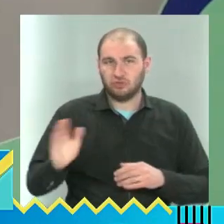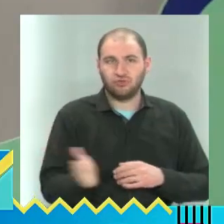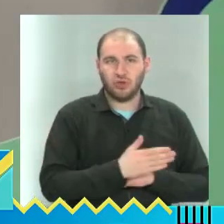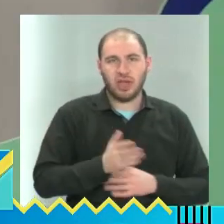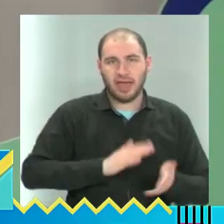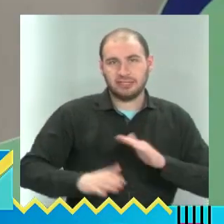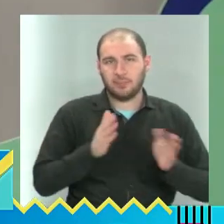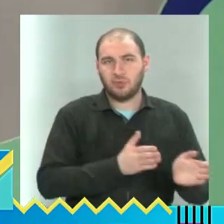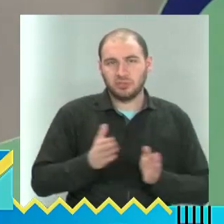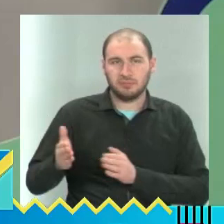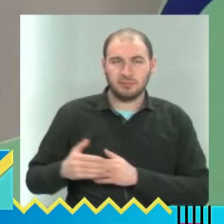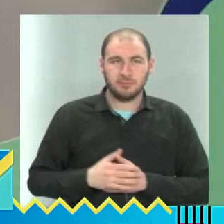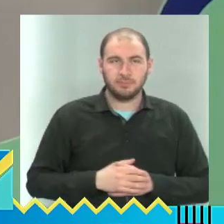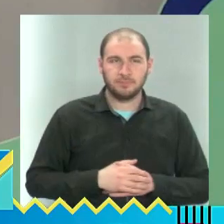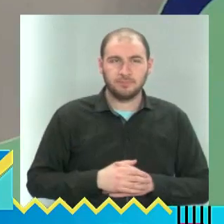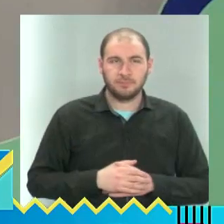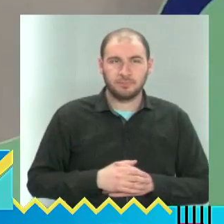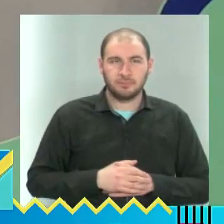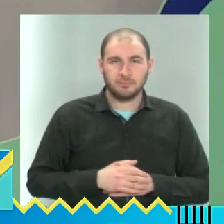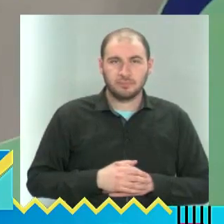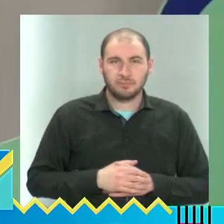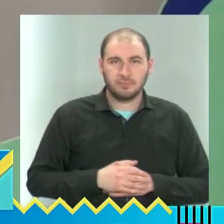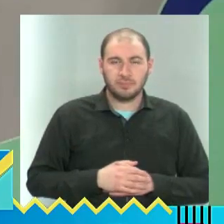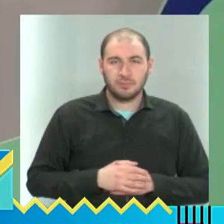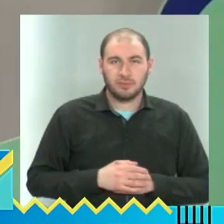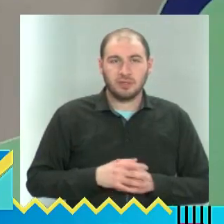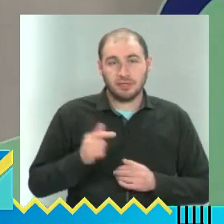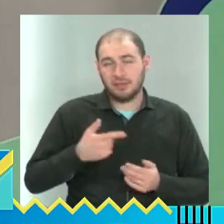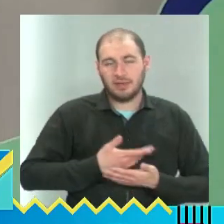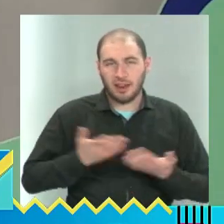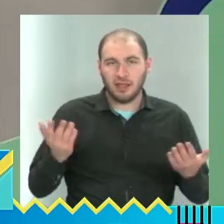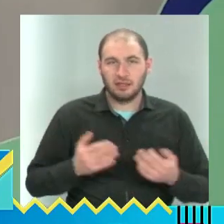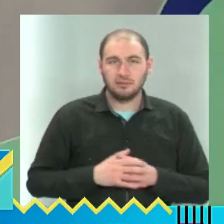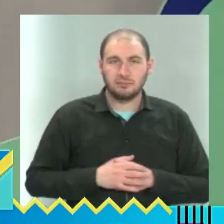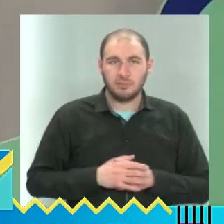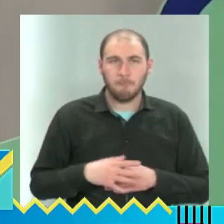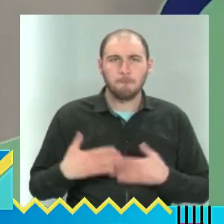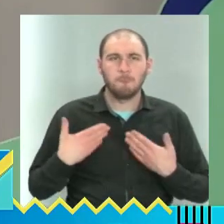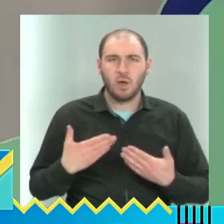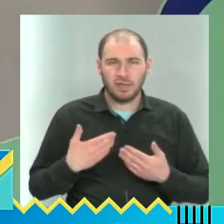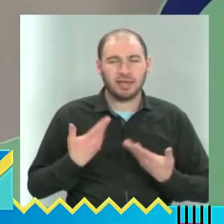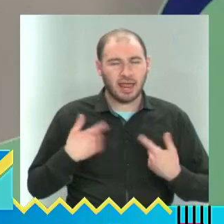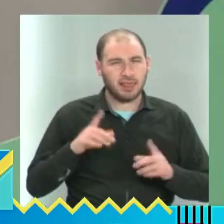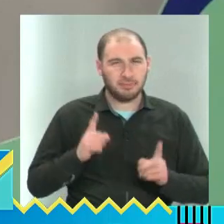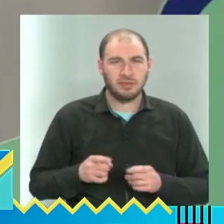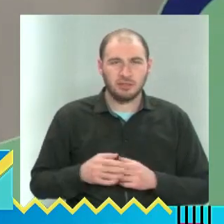del procedimiento de trata, vamos a decir. Entonces, es común es posible y es común también que vuelva a recaer